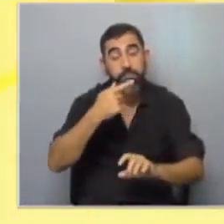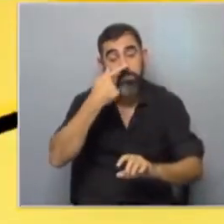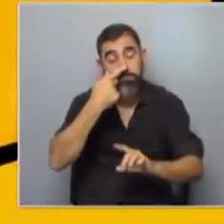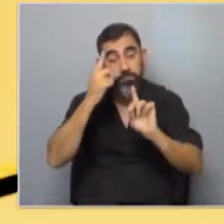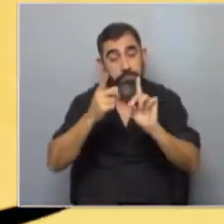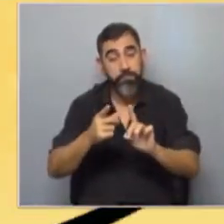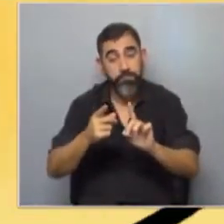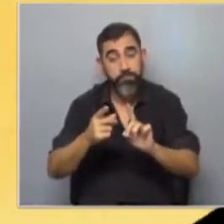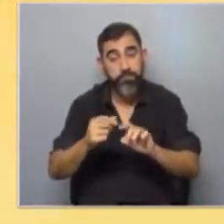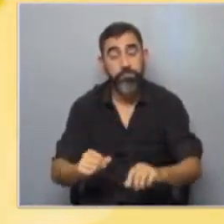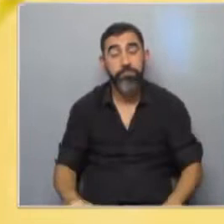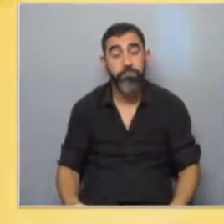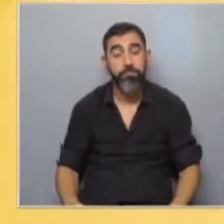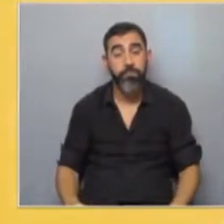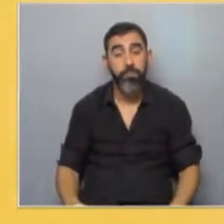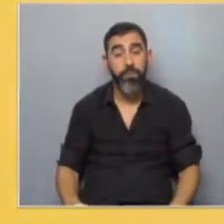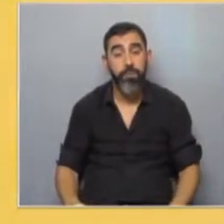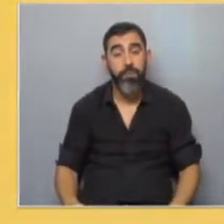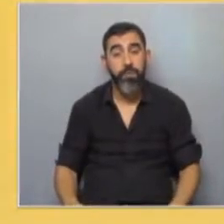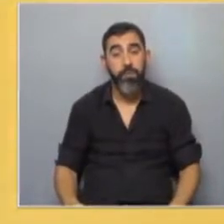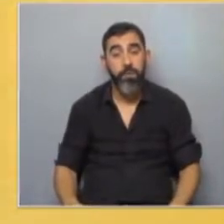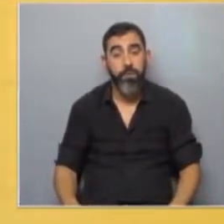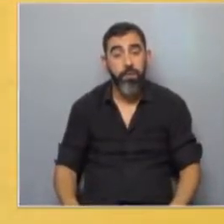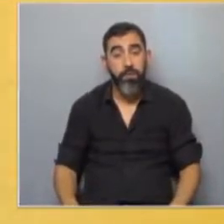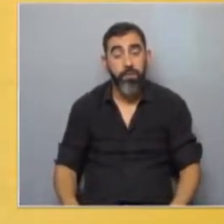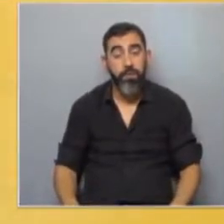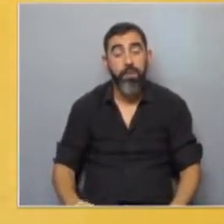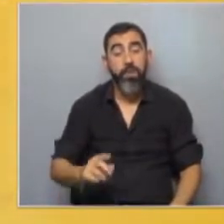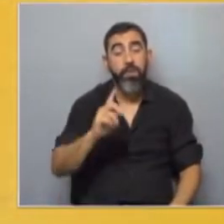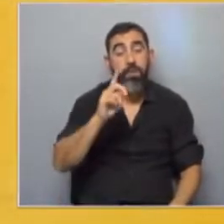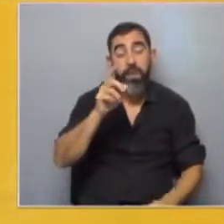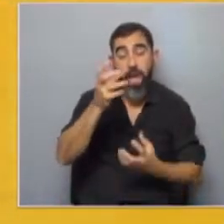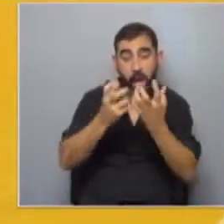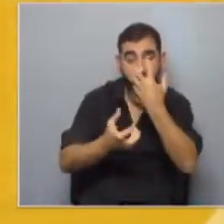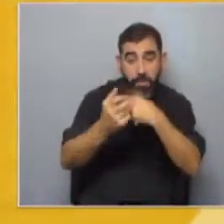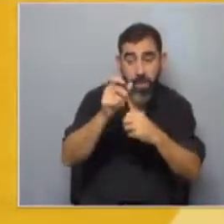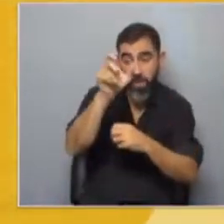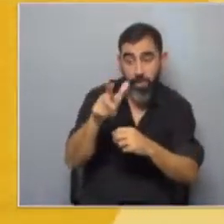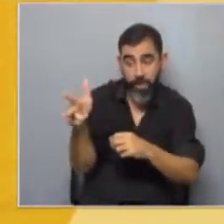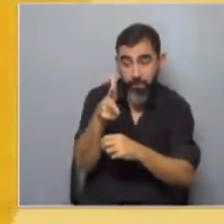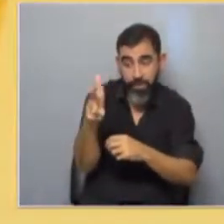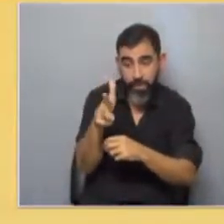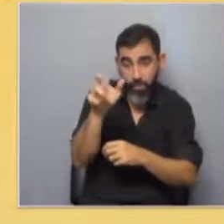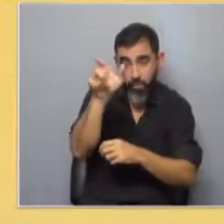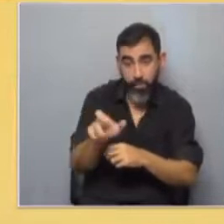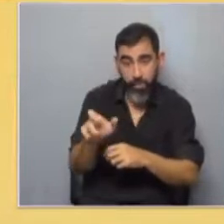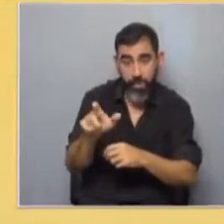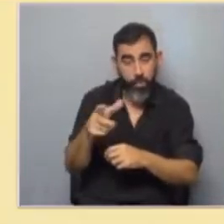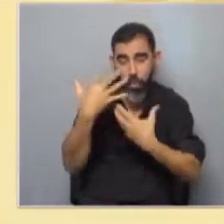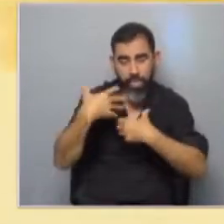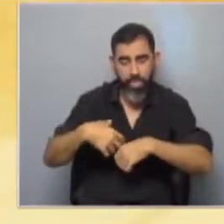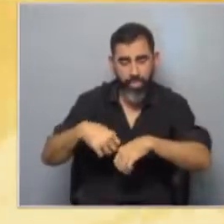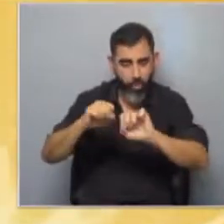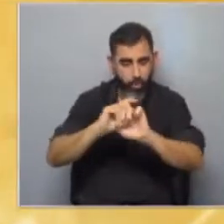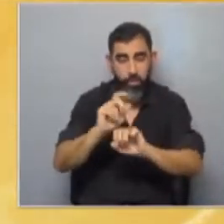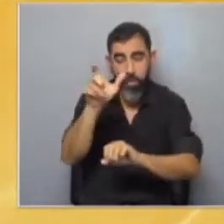lo mismo, ¿no? Que haya menos gente en el campo, haya menos perros y los animales se arrimen más a las casas. Pero